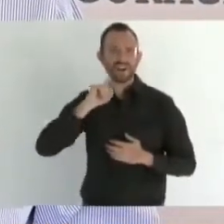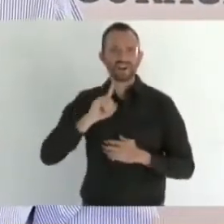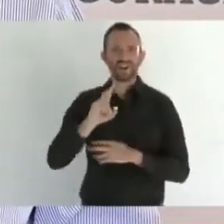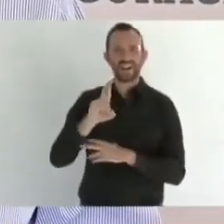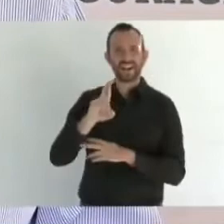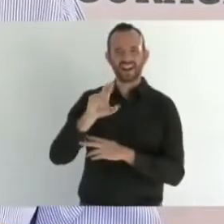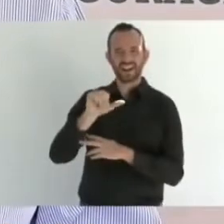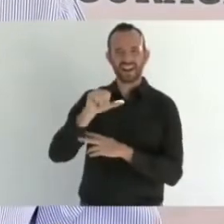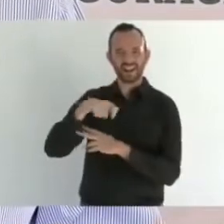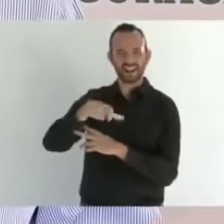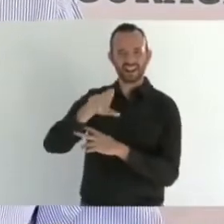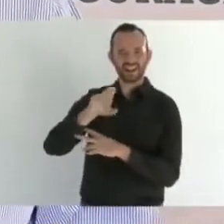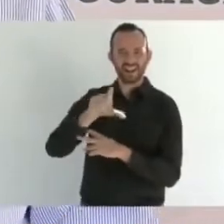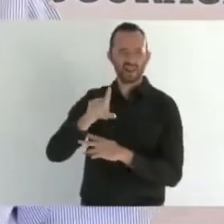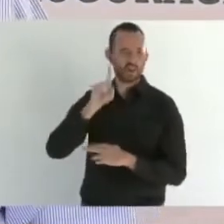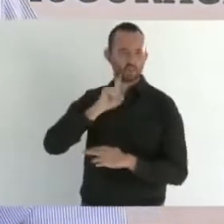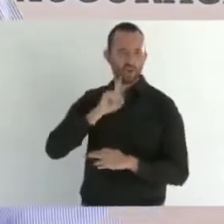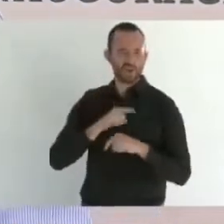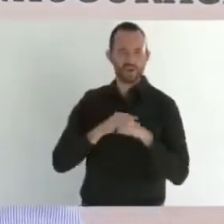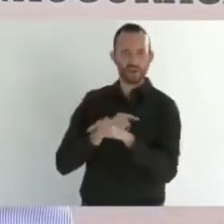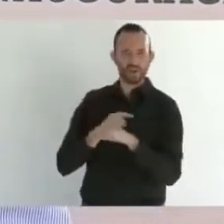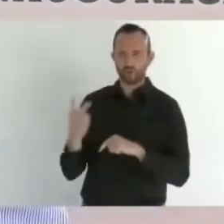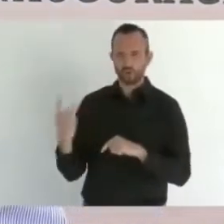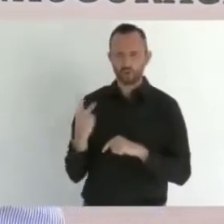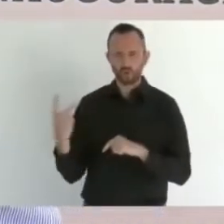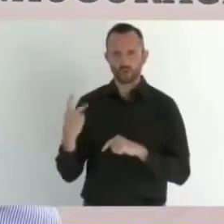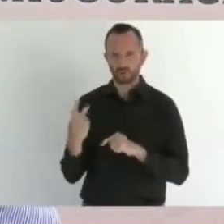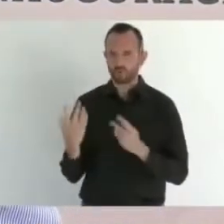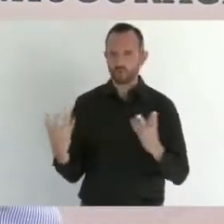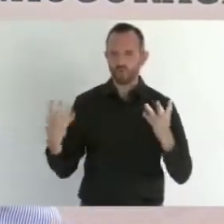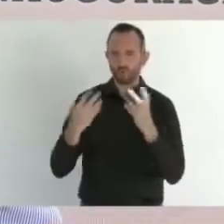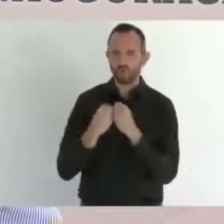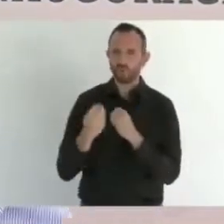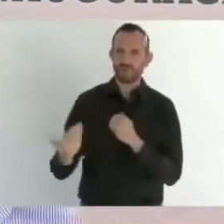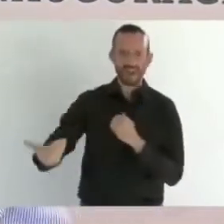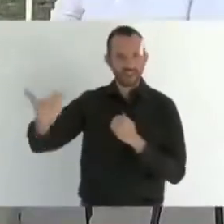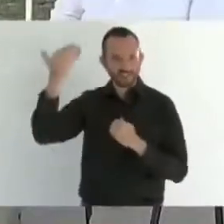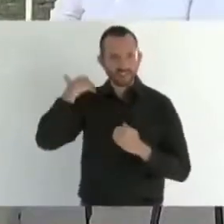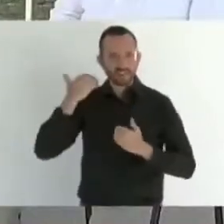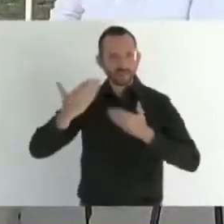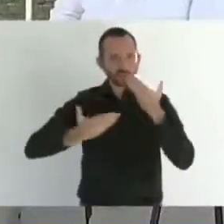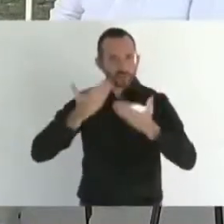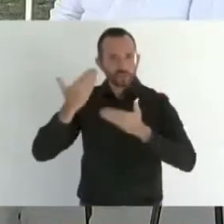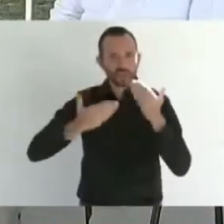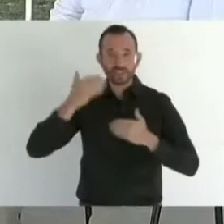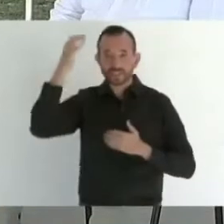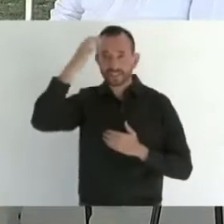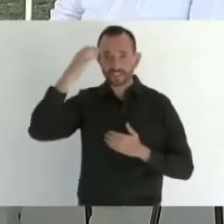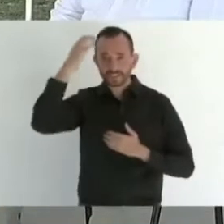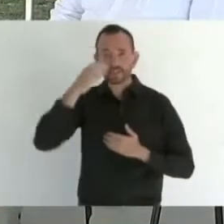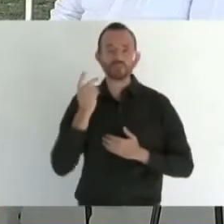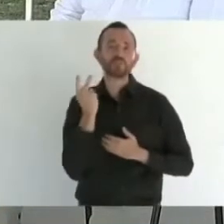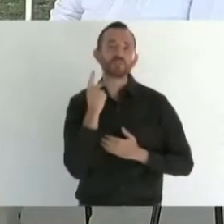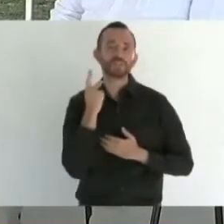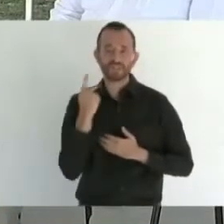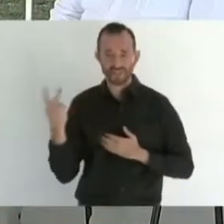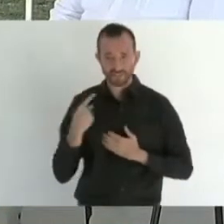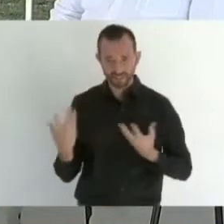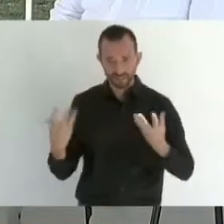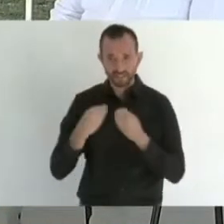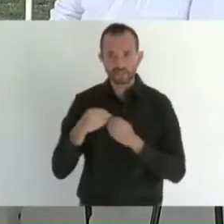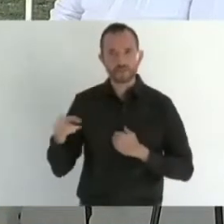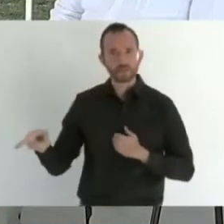contemporánea estudiamos en la misma escuela en la facultad de ciencias políticas ella es un poco mayor que yo